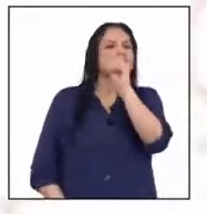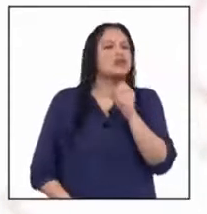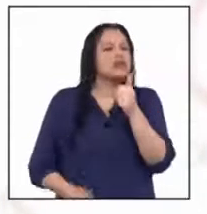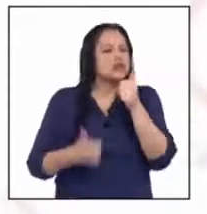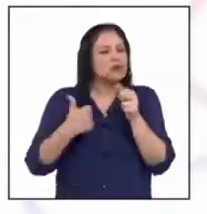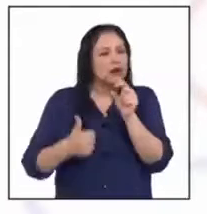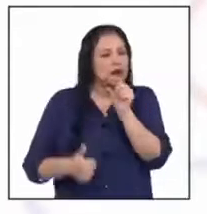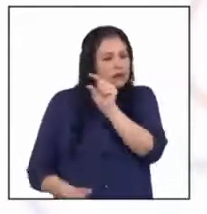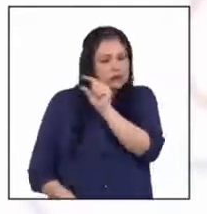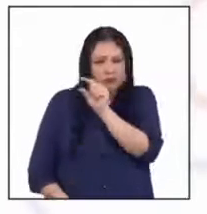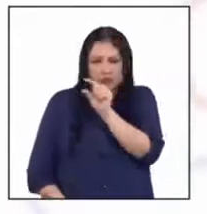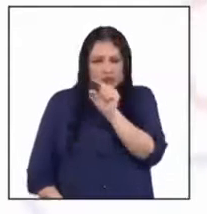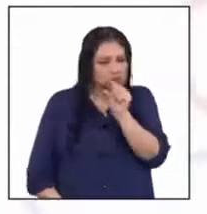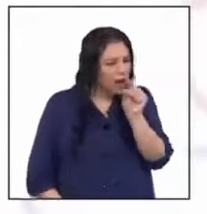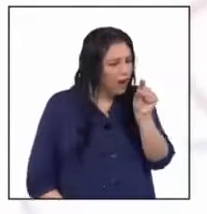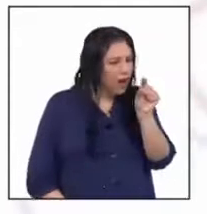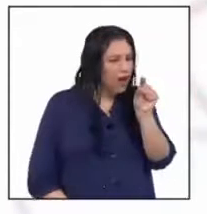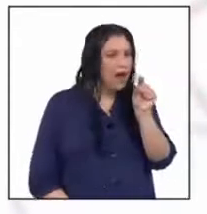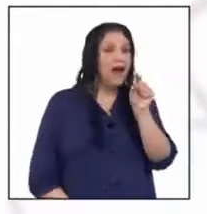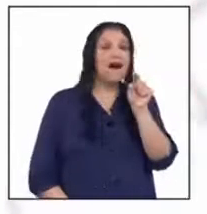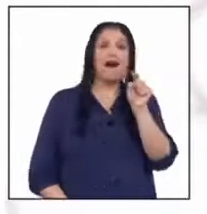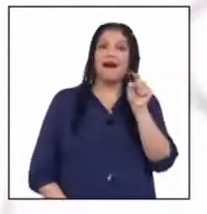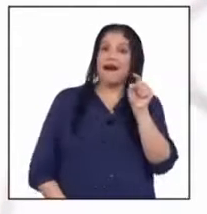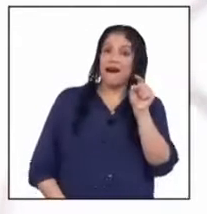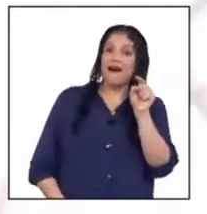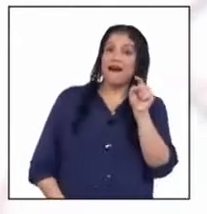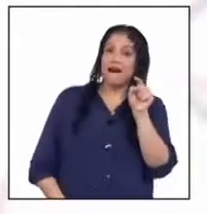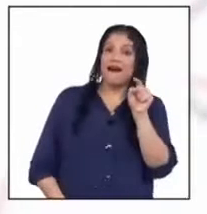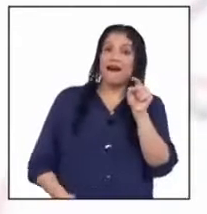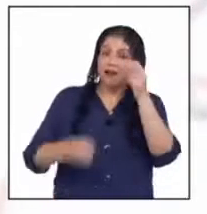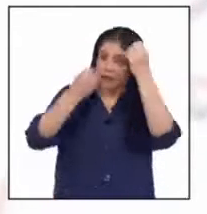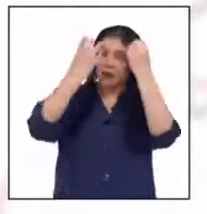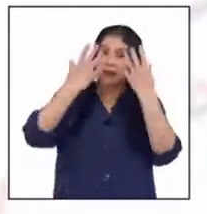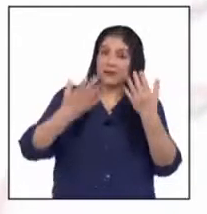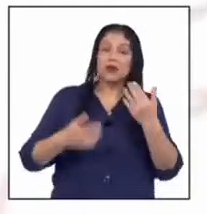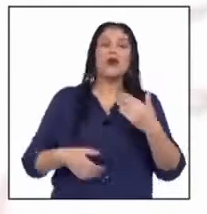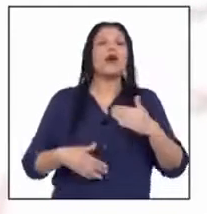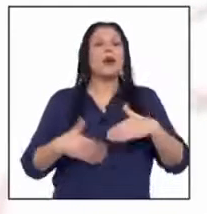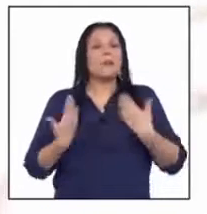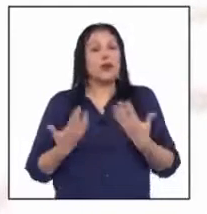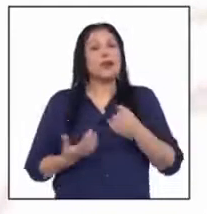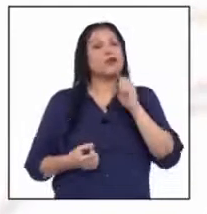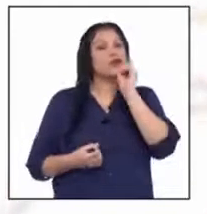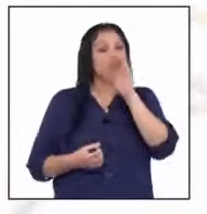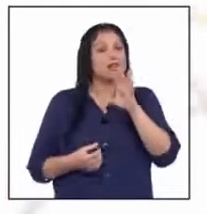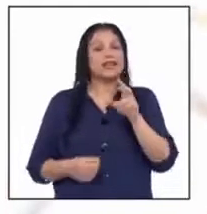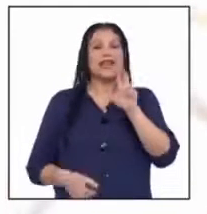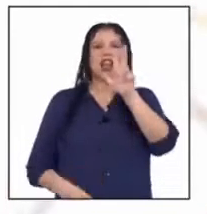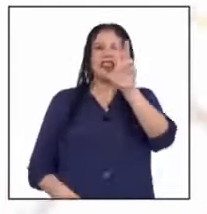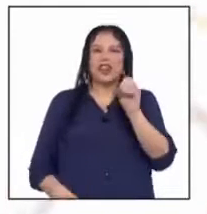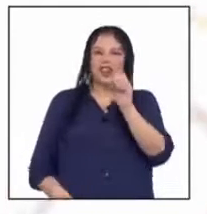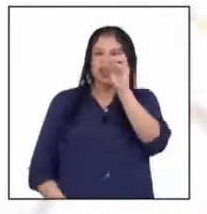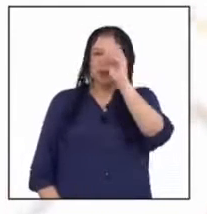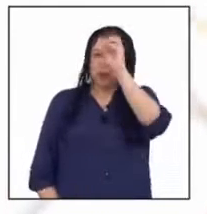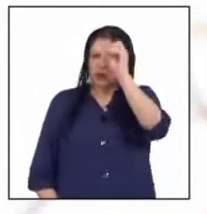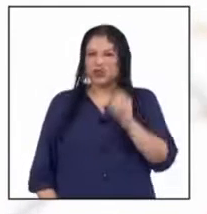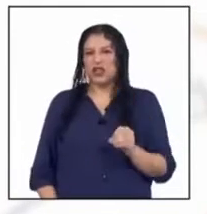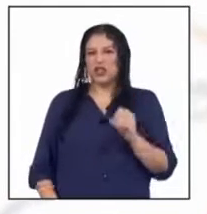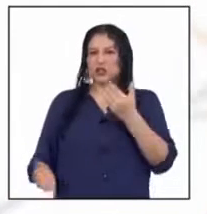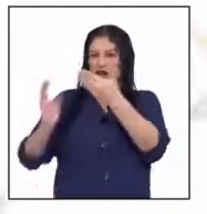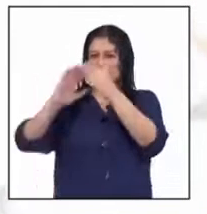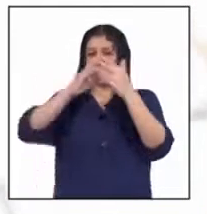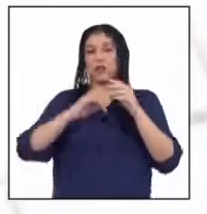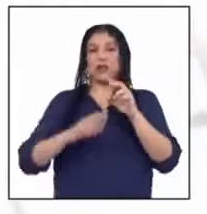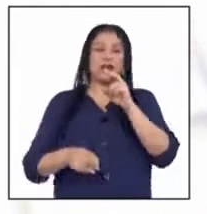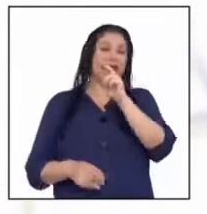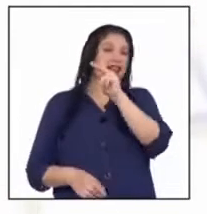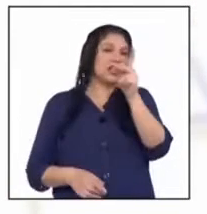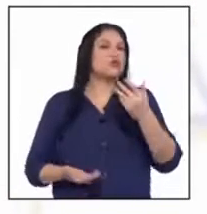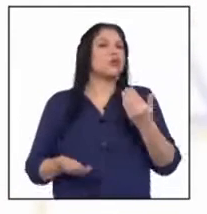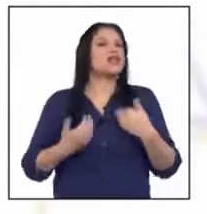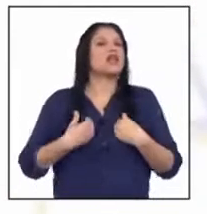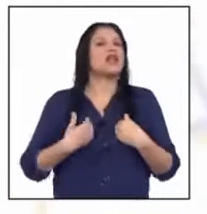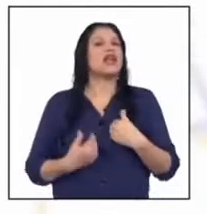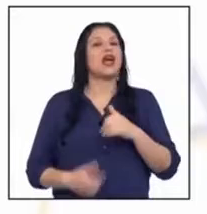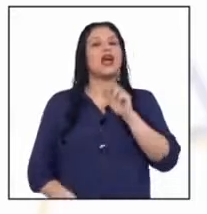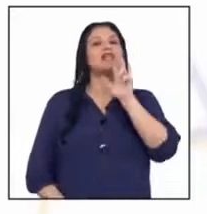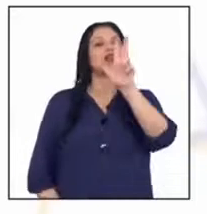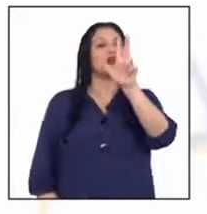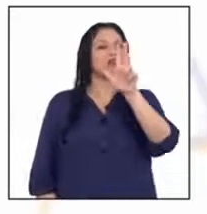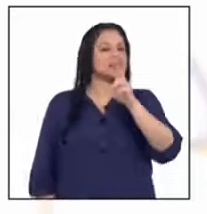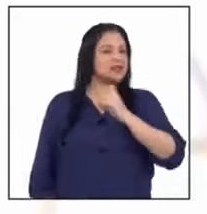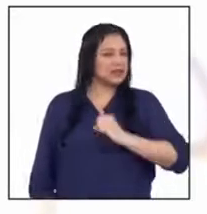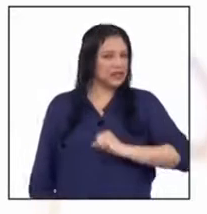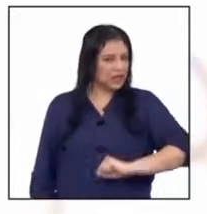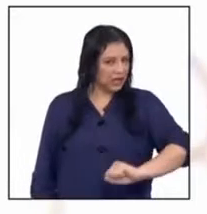30%. Al tener esa información, podemos afirmar que el 30% de las familias de la comunidad quichua tiene 3